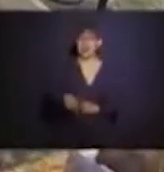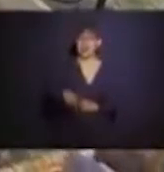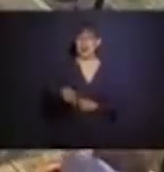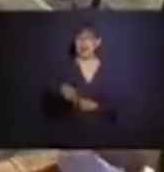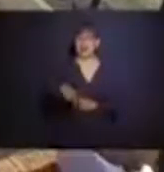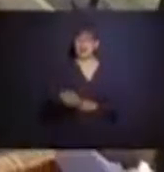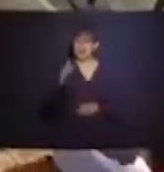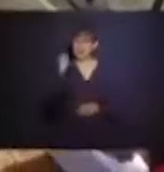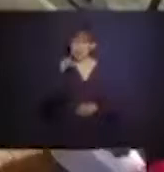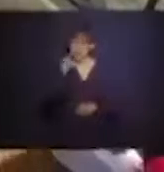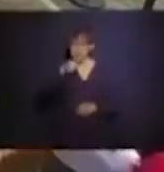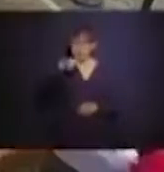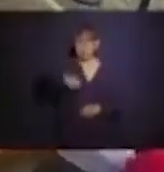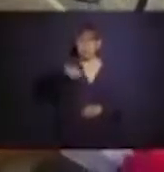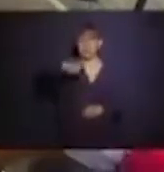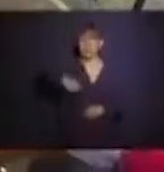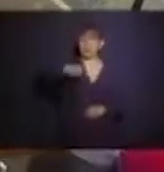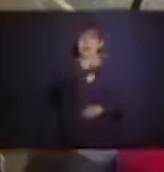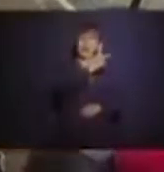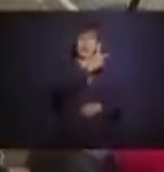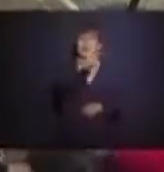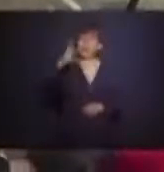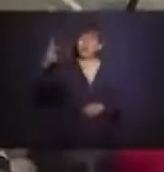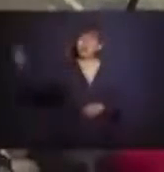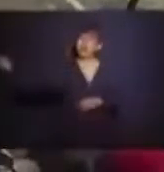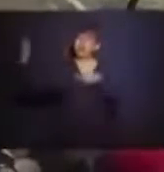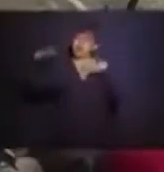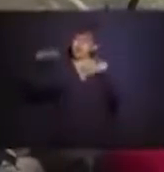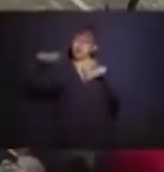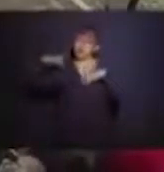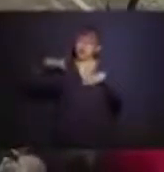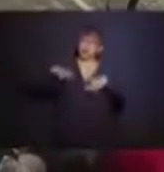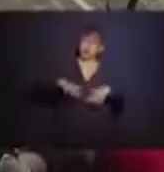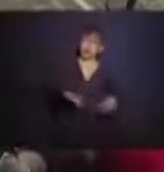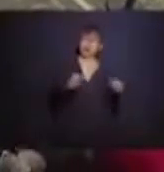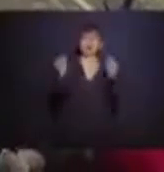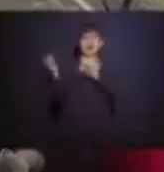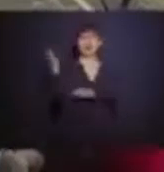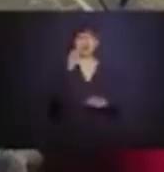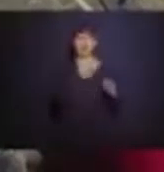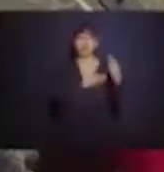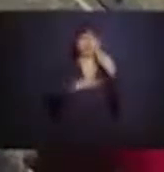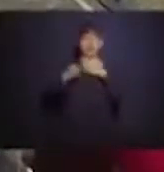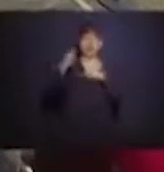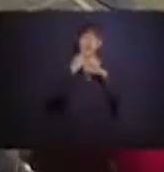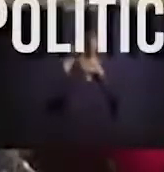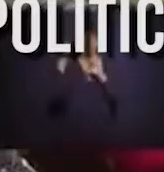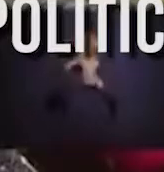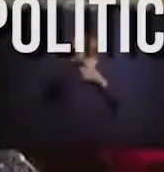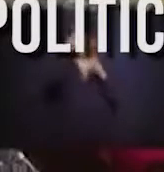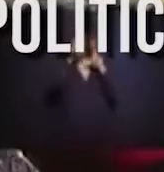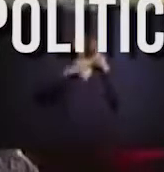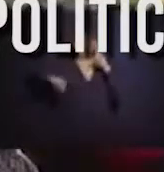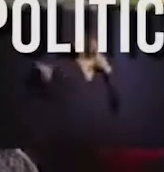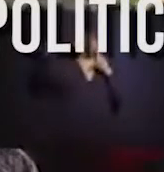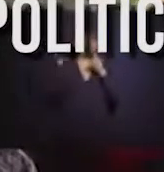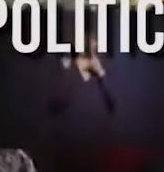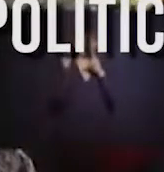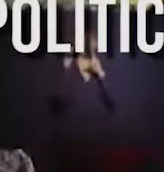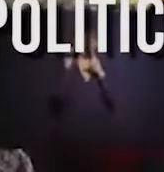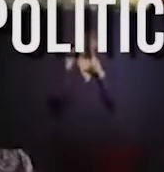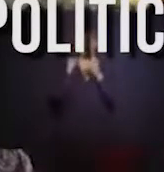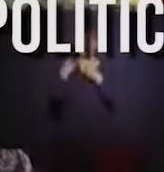e inéditos para la democracia condiciones que modifican conductas y aspiraciones de igual manera se pronunció por fortalecer a la institución